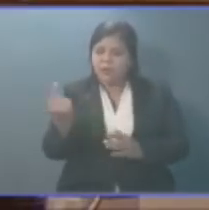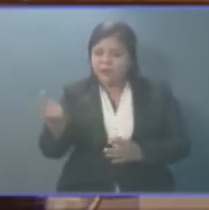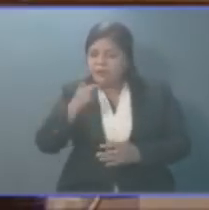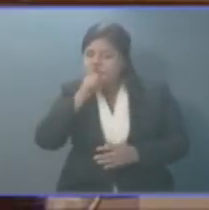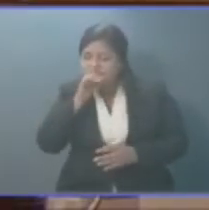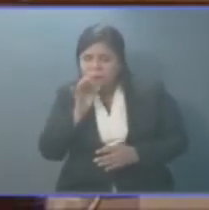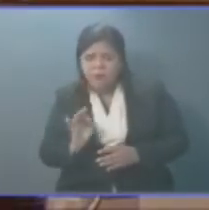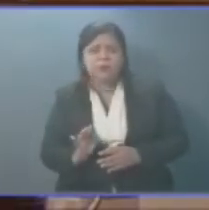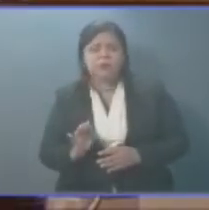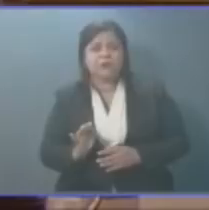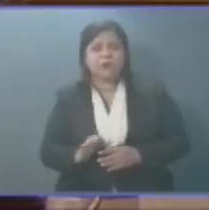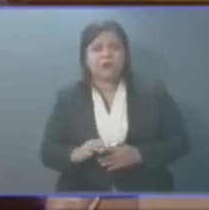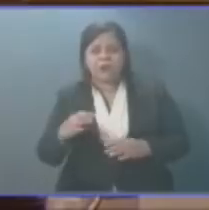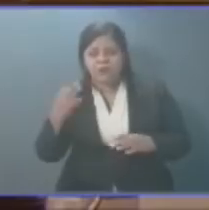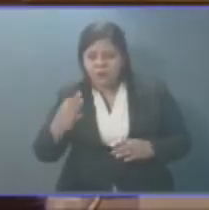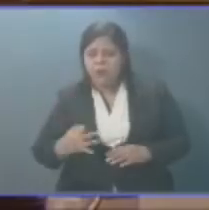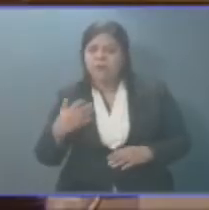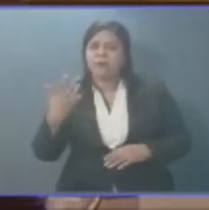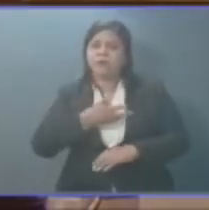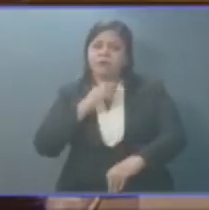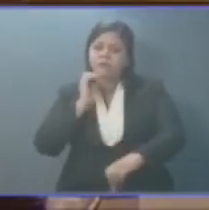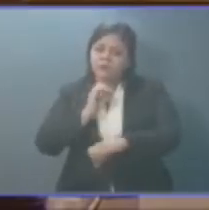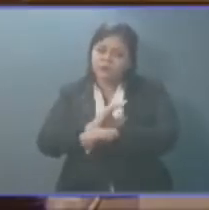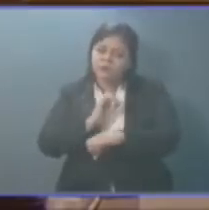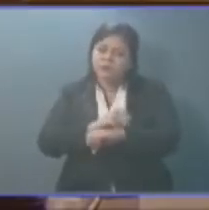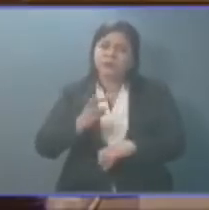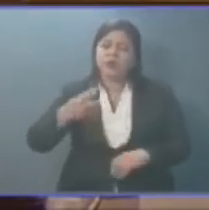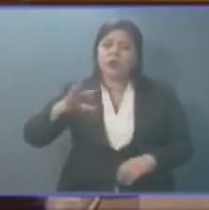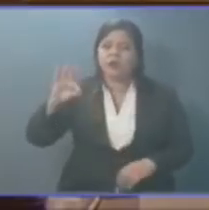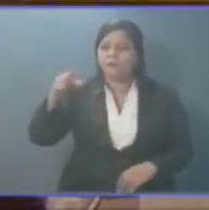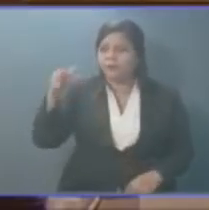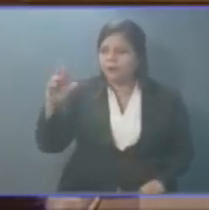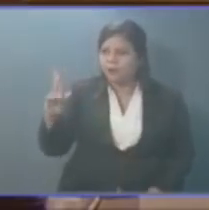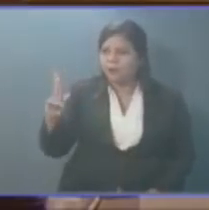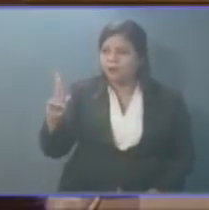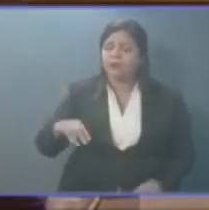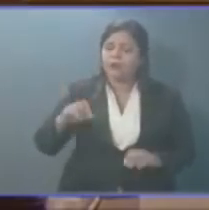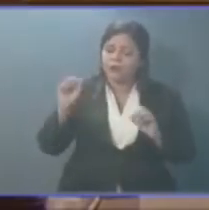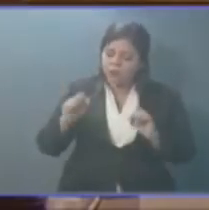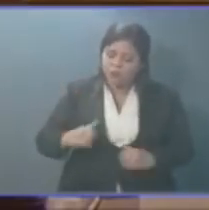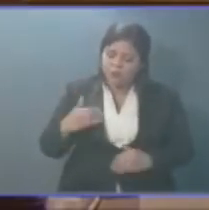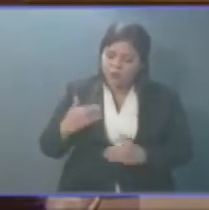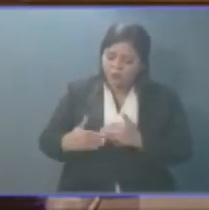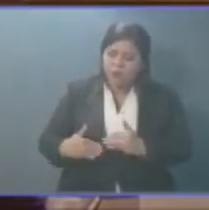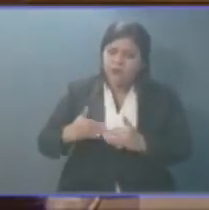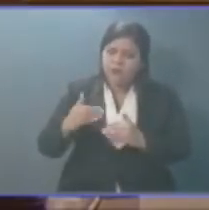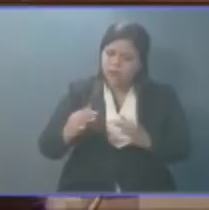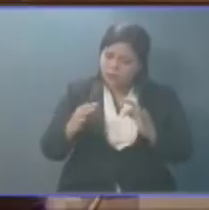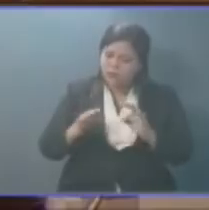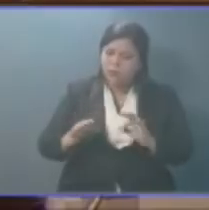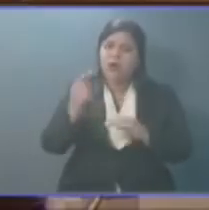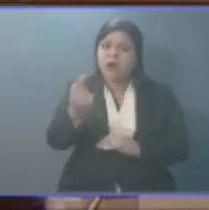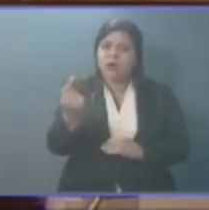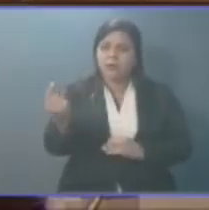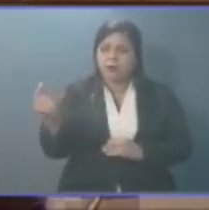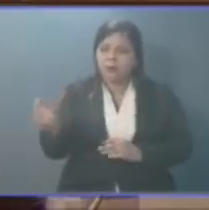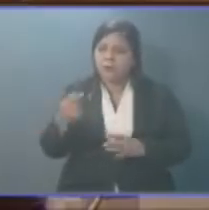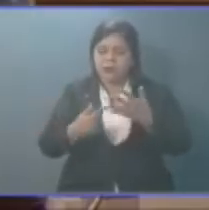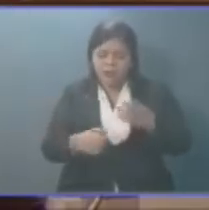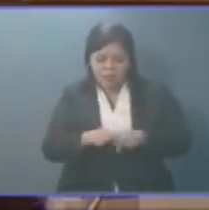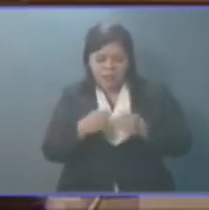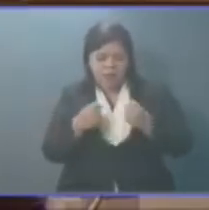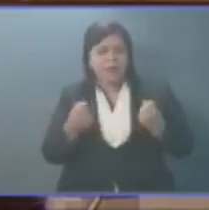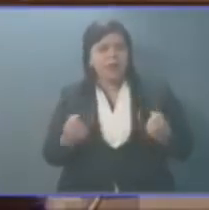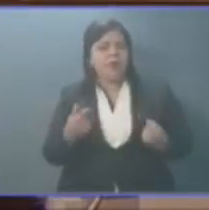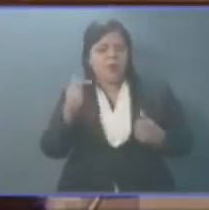esa clase trabajadora, sacar un recomendable a la Fiscalía General de la República que procese a esos que cometen delitos y que hoy por hoy